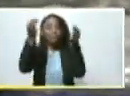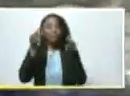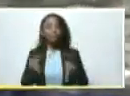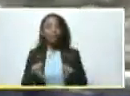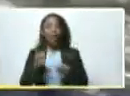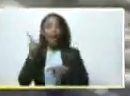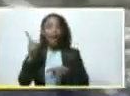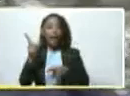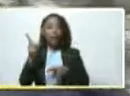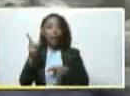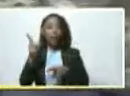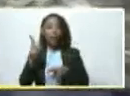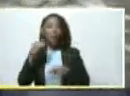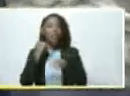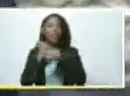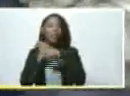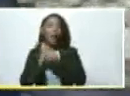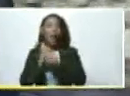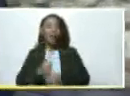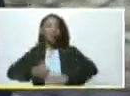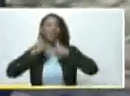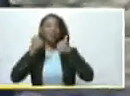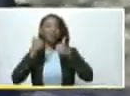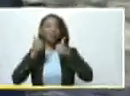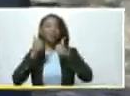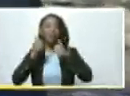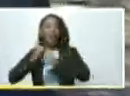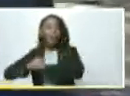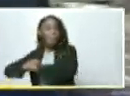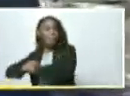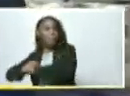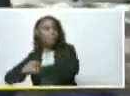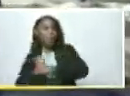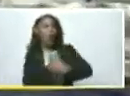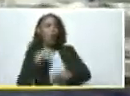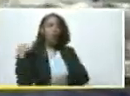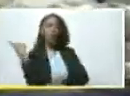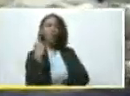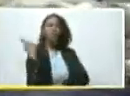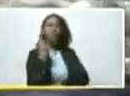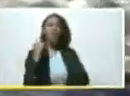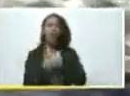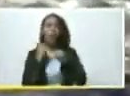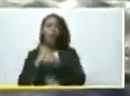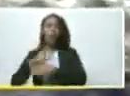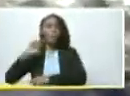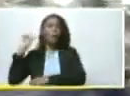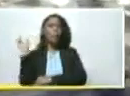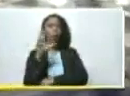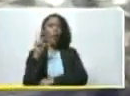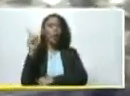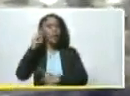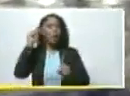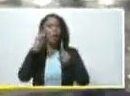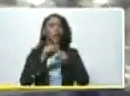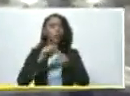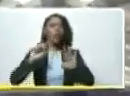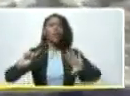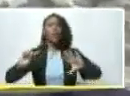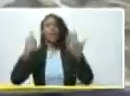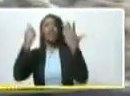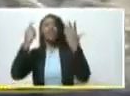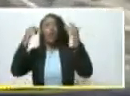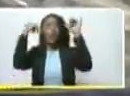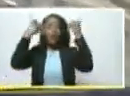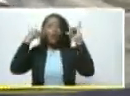¡pum! Un palo, como llaman. Palo de jonrón con las bases llenas. Esa es la meta en el sexto aniversario.